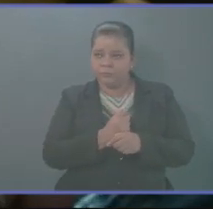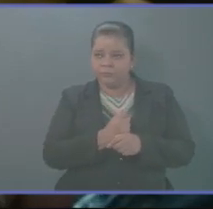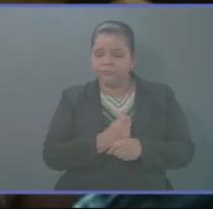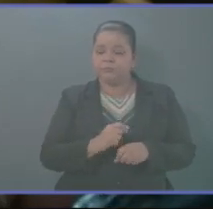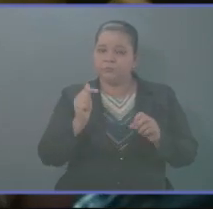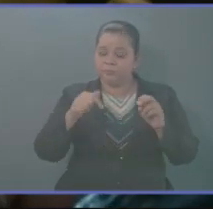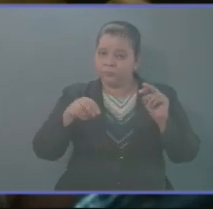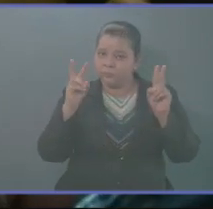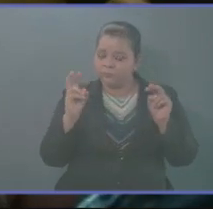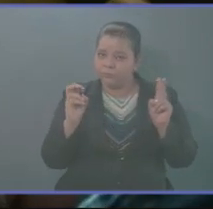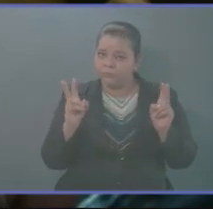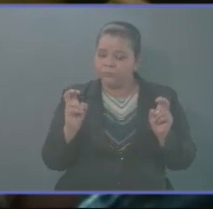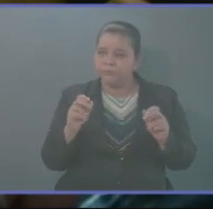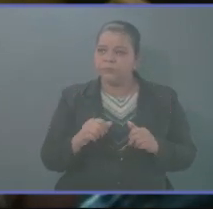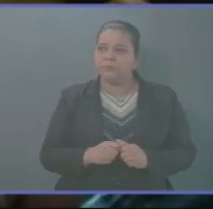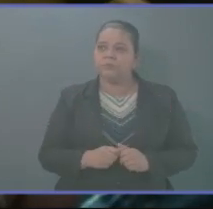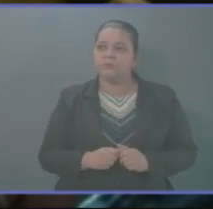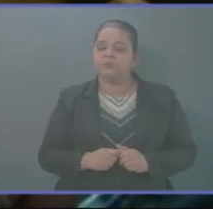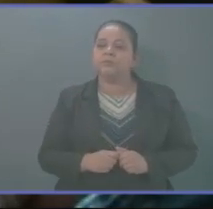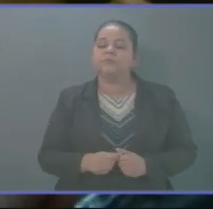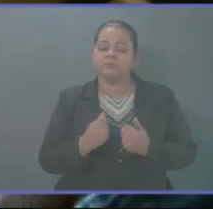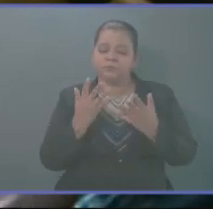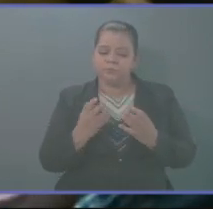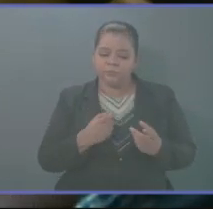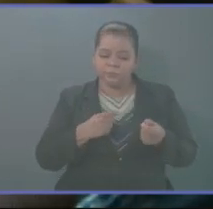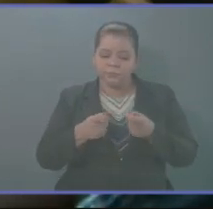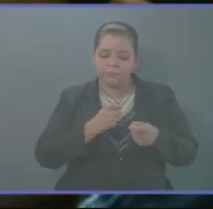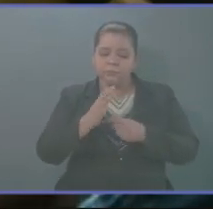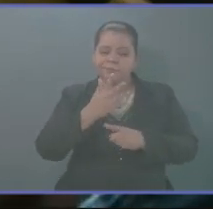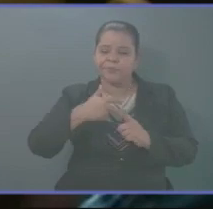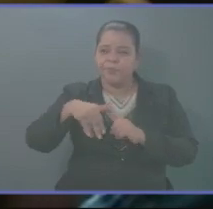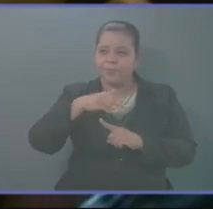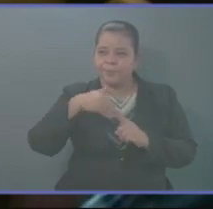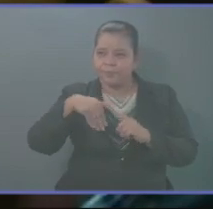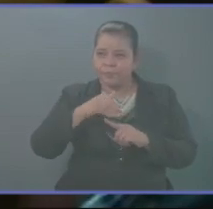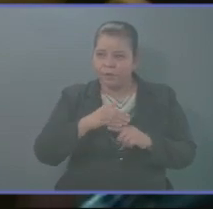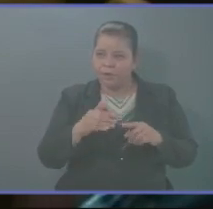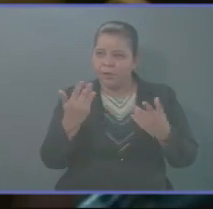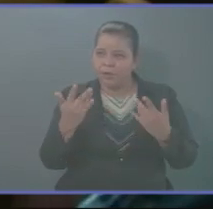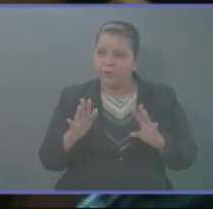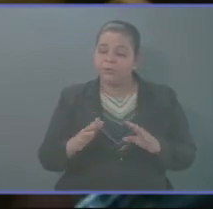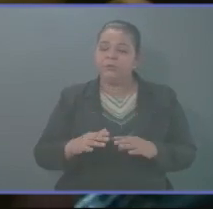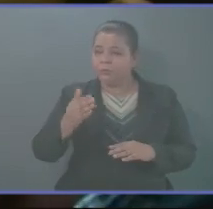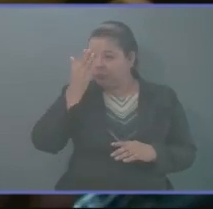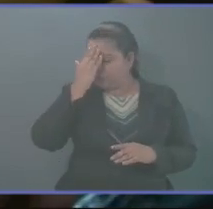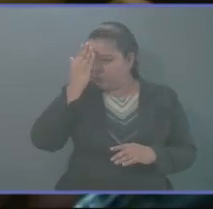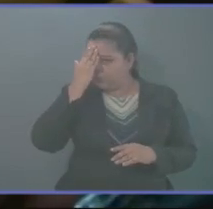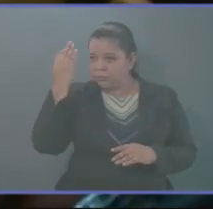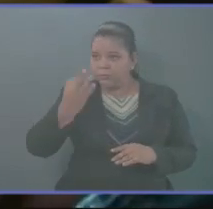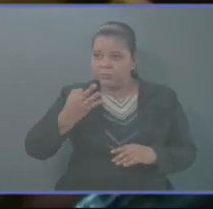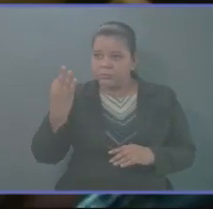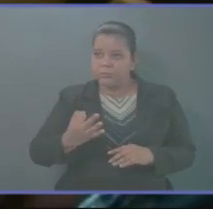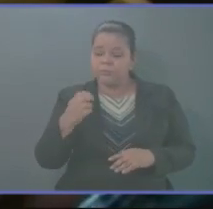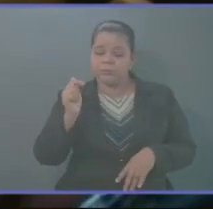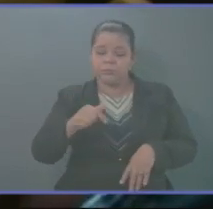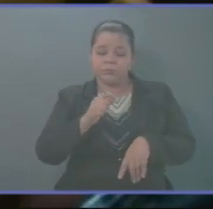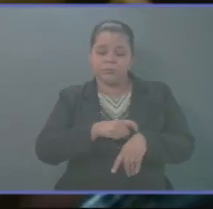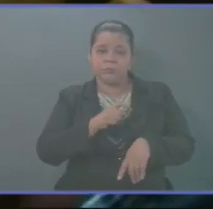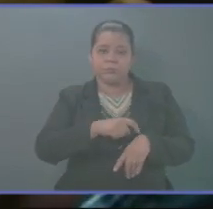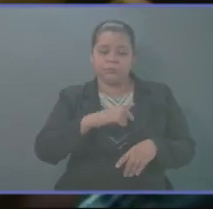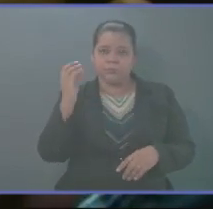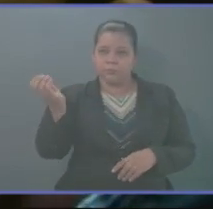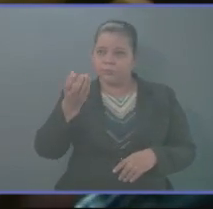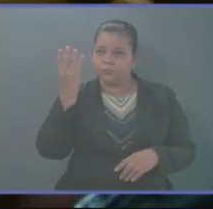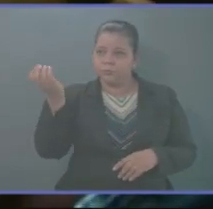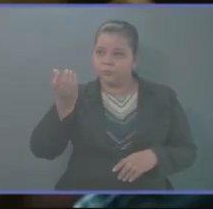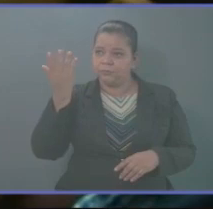tema, de regular algunas situaciones que sean necesarias en medio de esta emergencia, pero